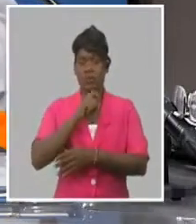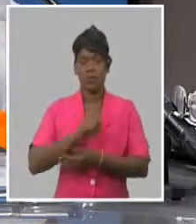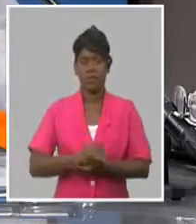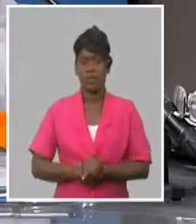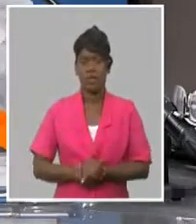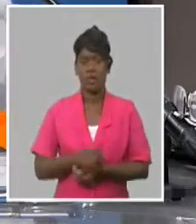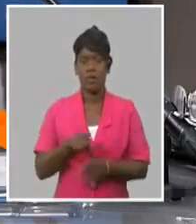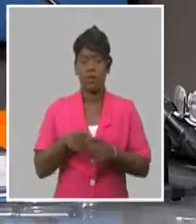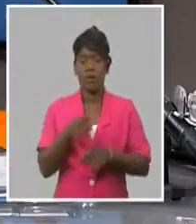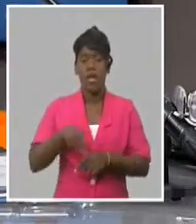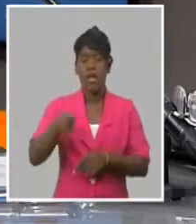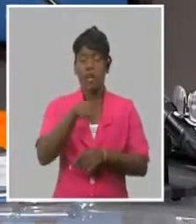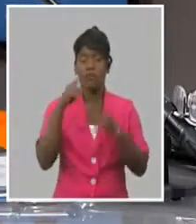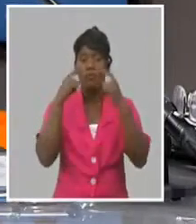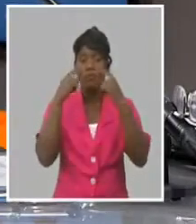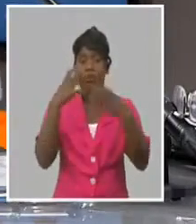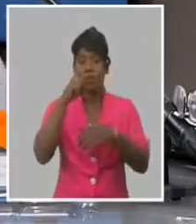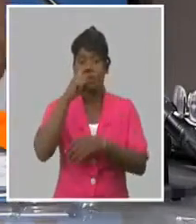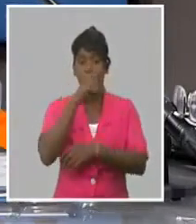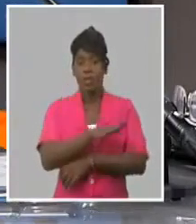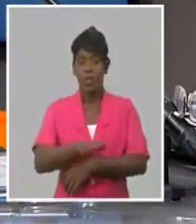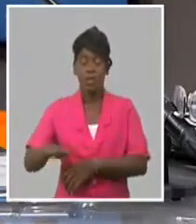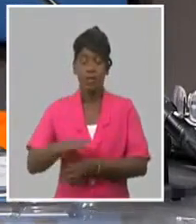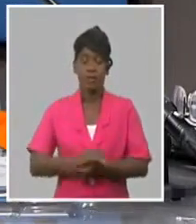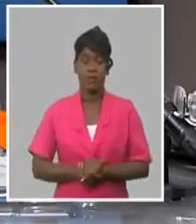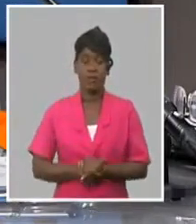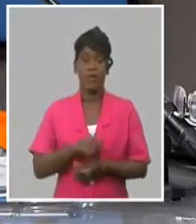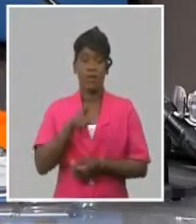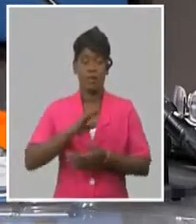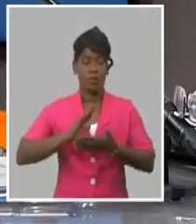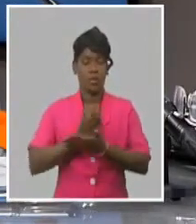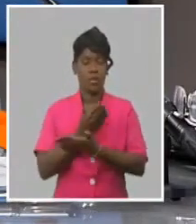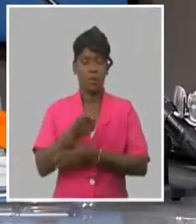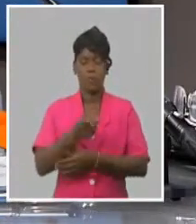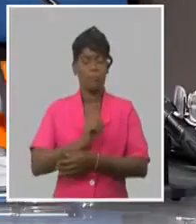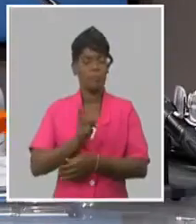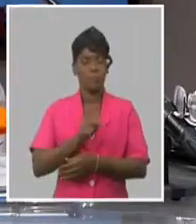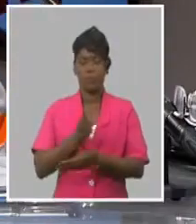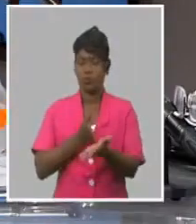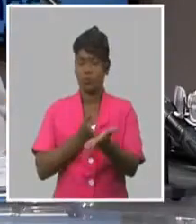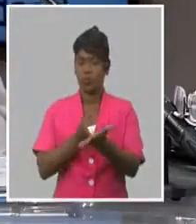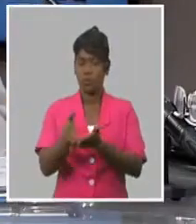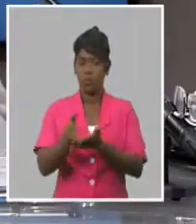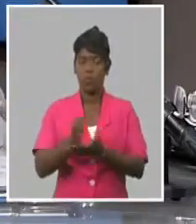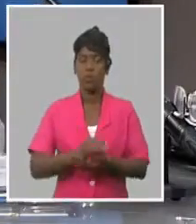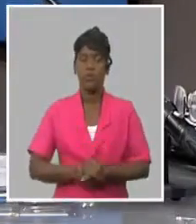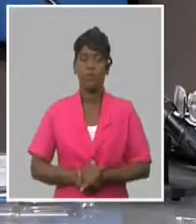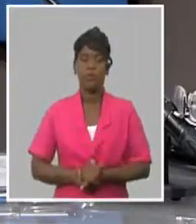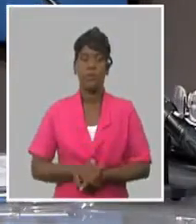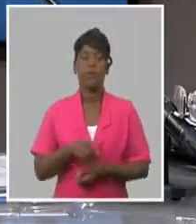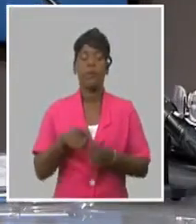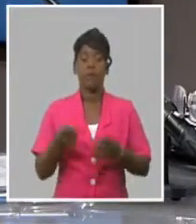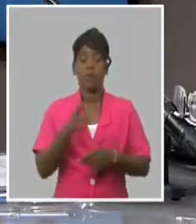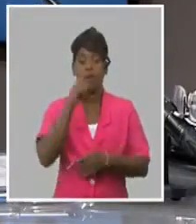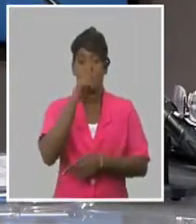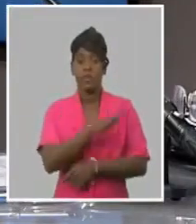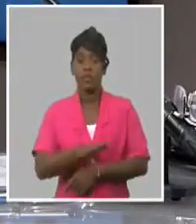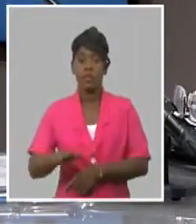subsidio excesivo. Yo creo que puede haber consenso de que lo que los consumen los